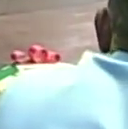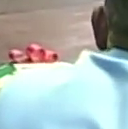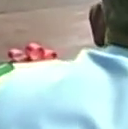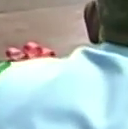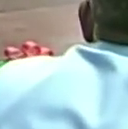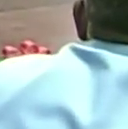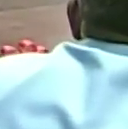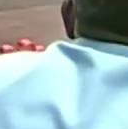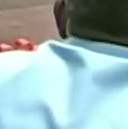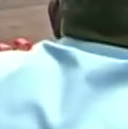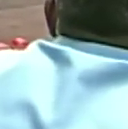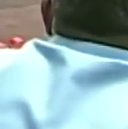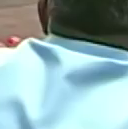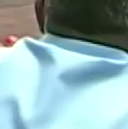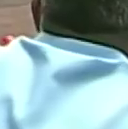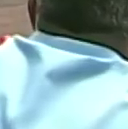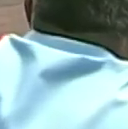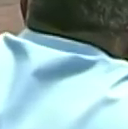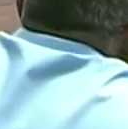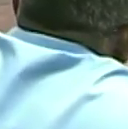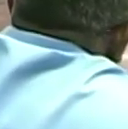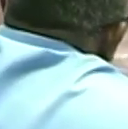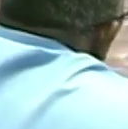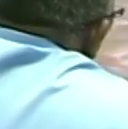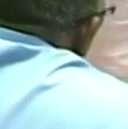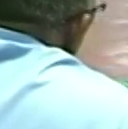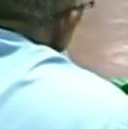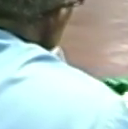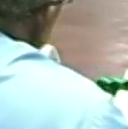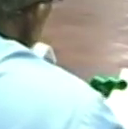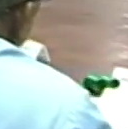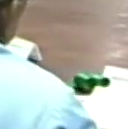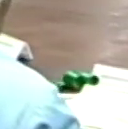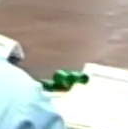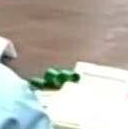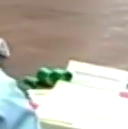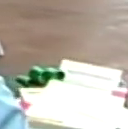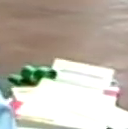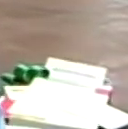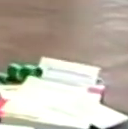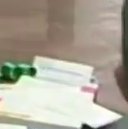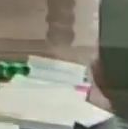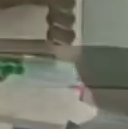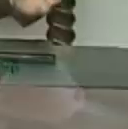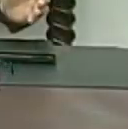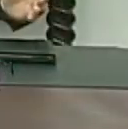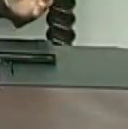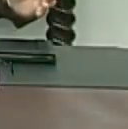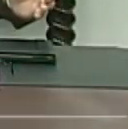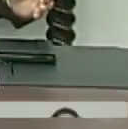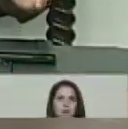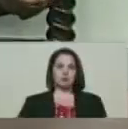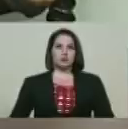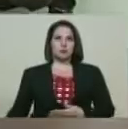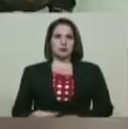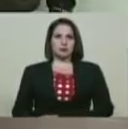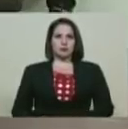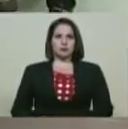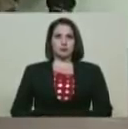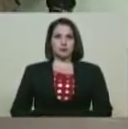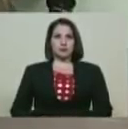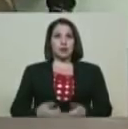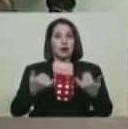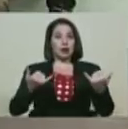fe, la confianza y el respaldo. Y cuando abramos el campo de la minería